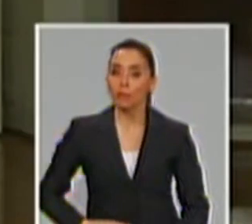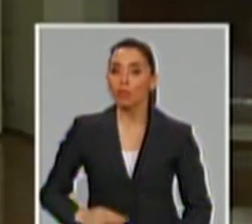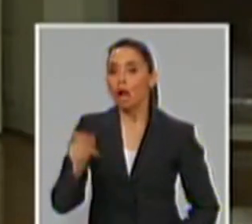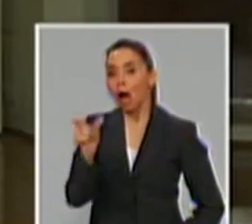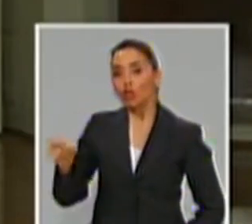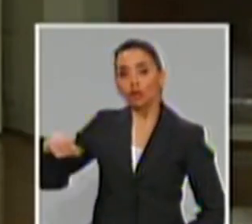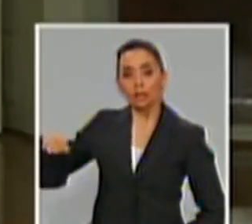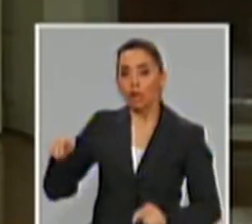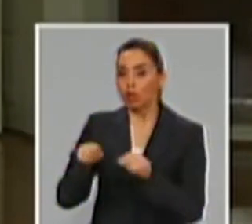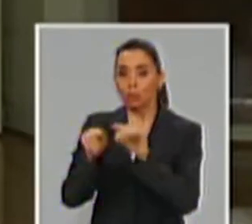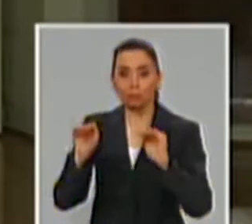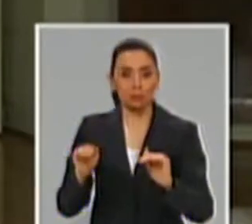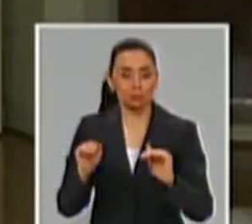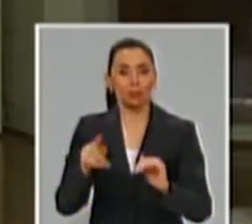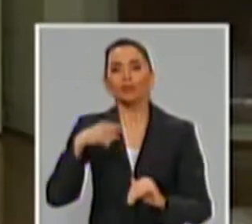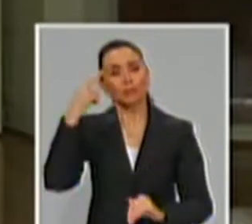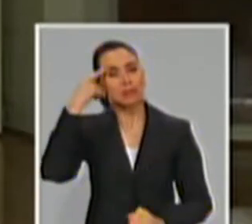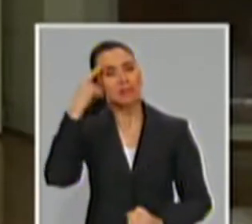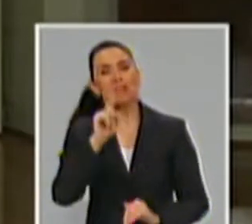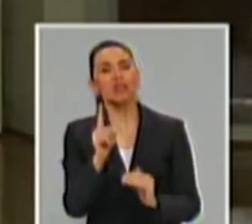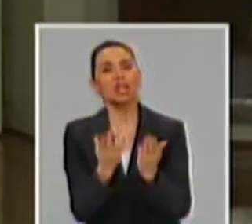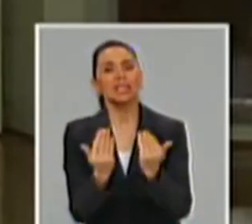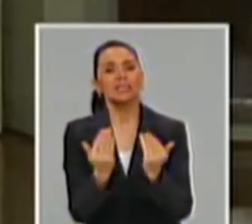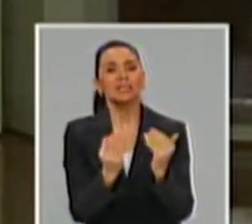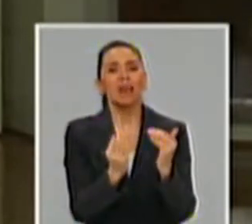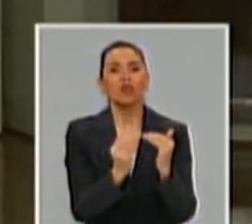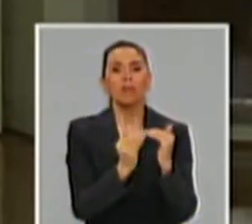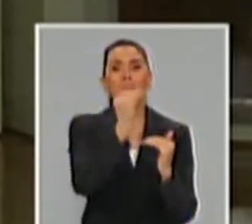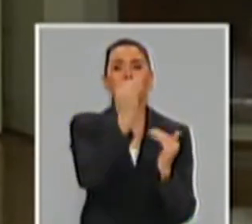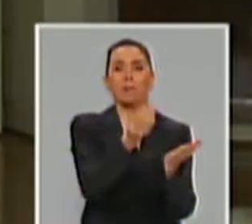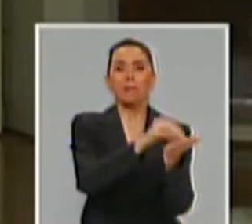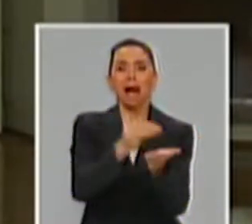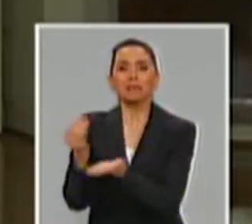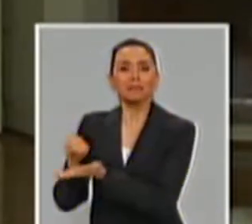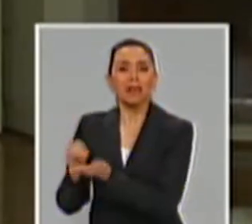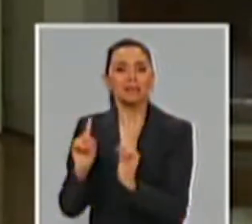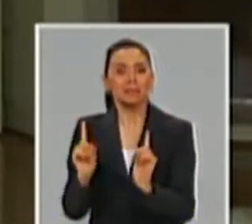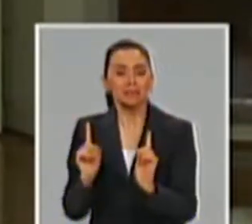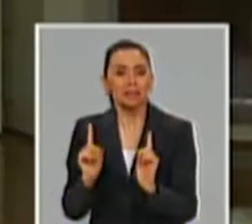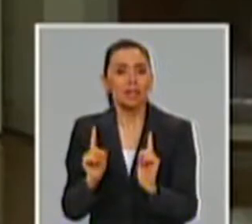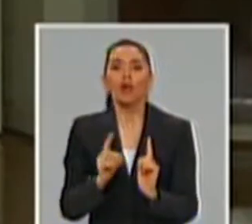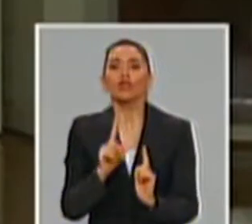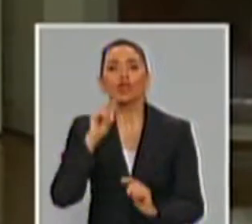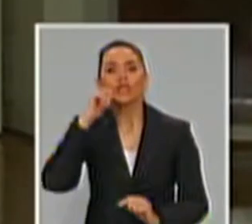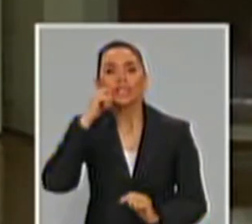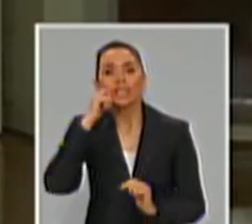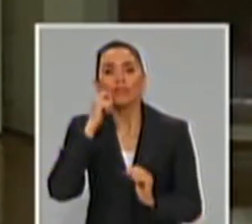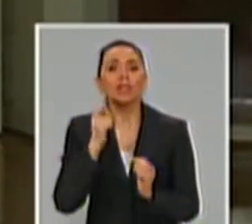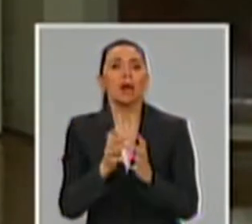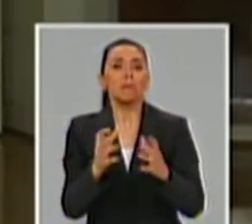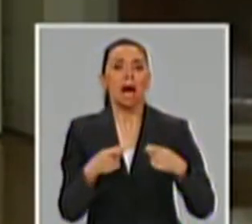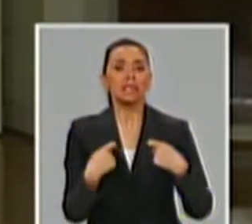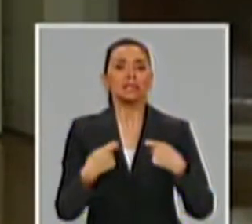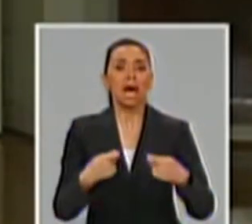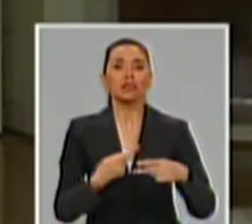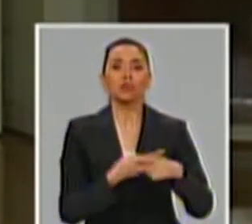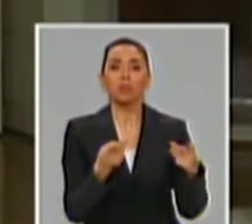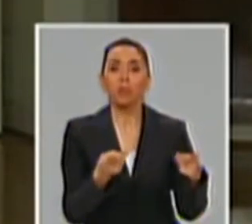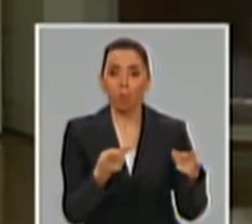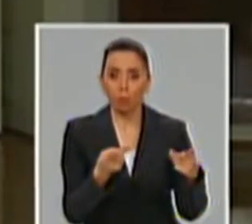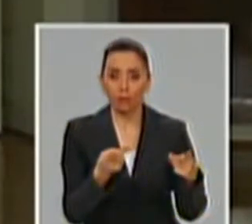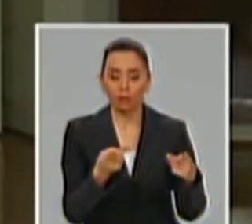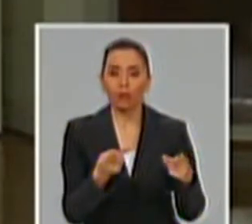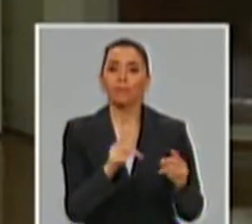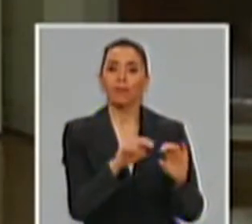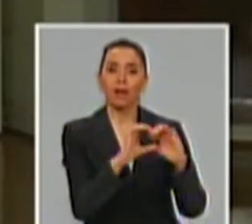senadores, porque no consideramos necesario su incremento y, en consecuencia, no implica mayores gastos públicos. Con respecto